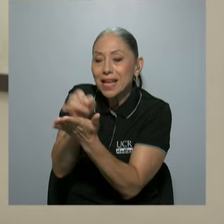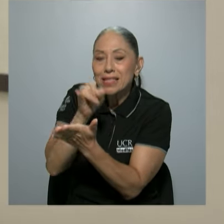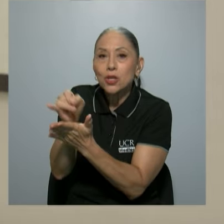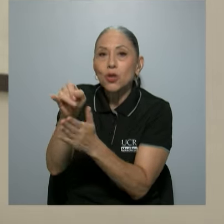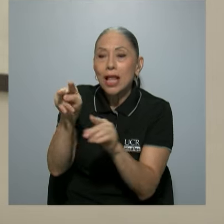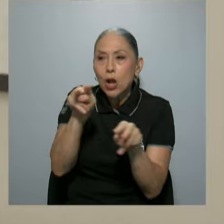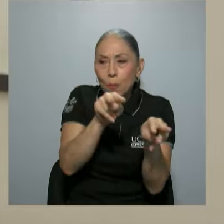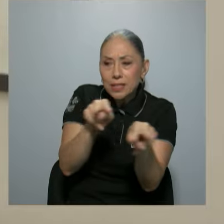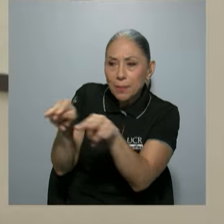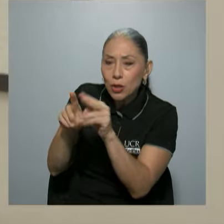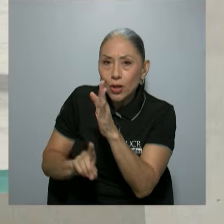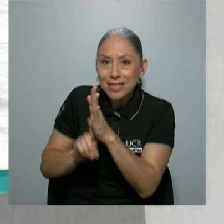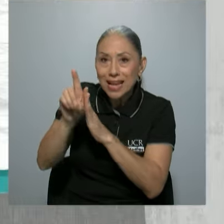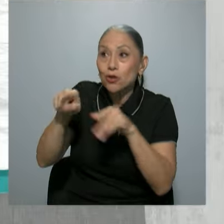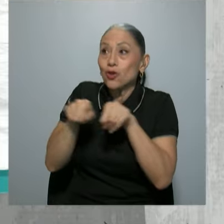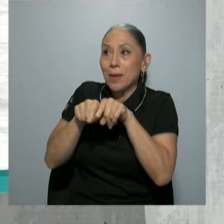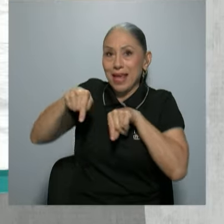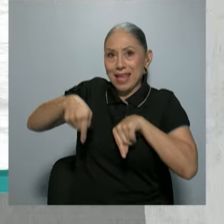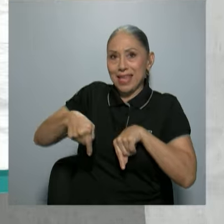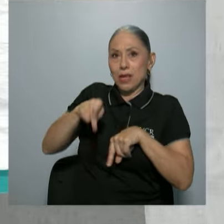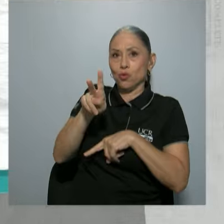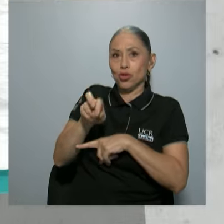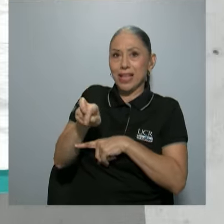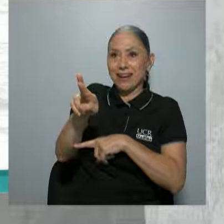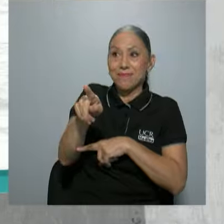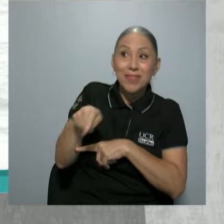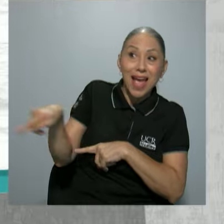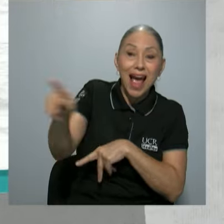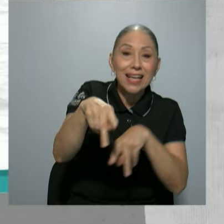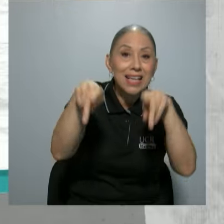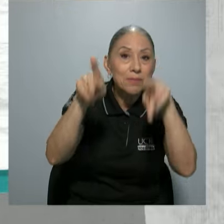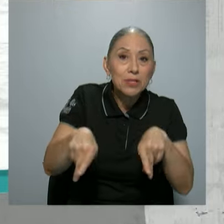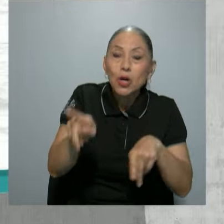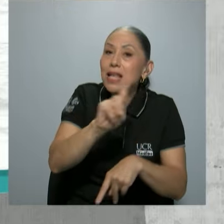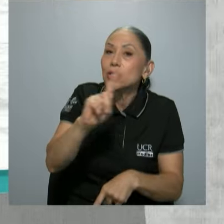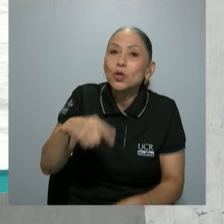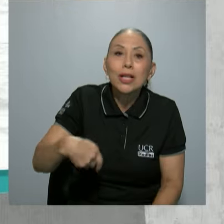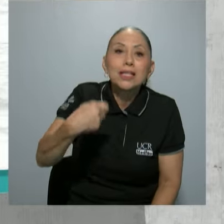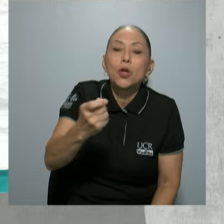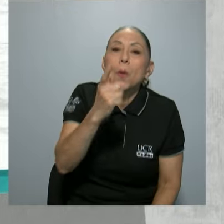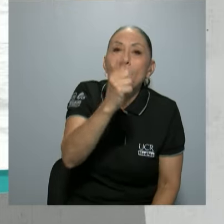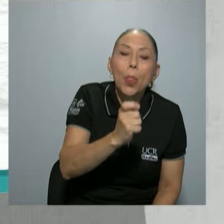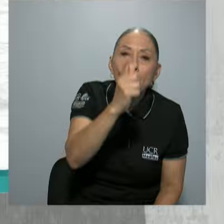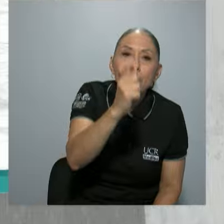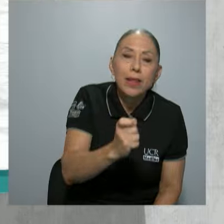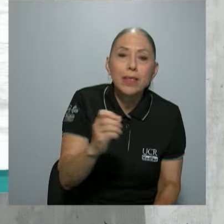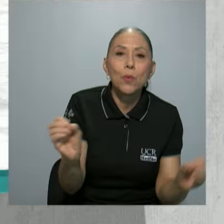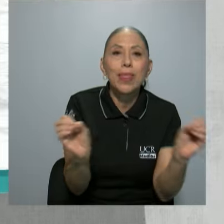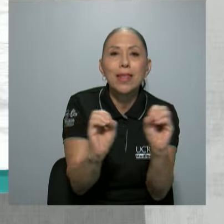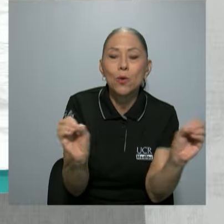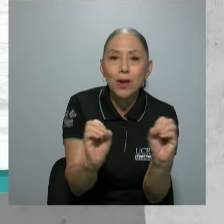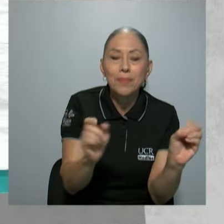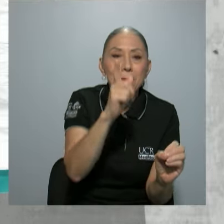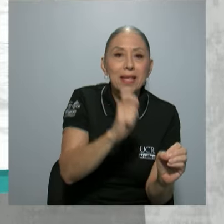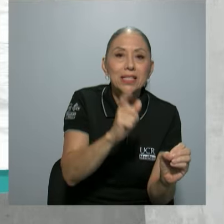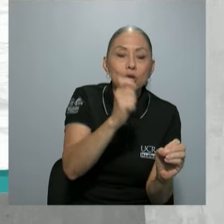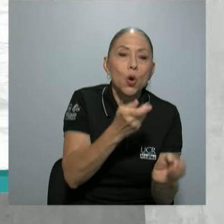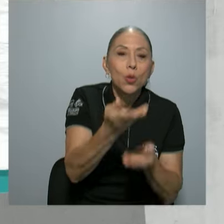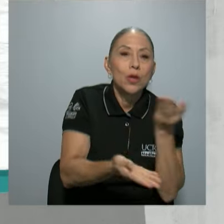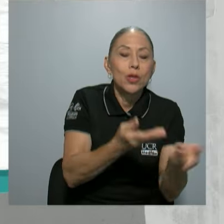esta institución, esas personas carecieron de pensión contributiva y no contributiva. Correcto. Vamos a la